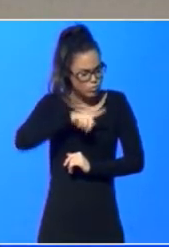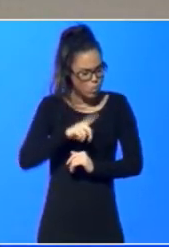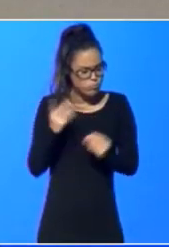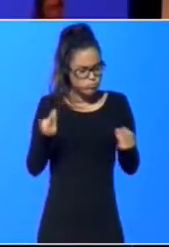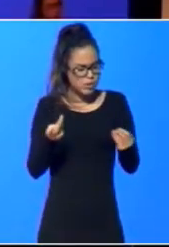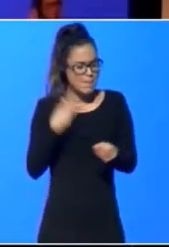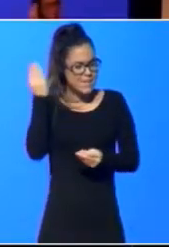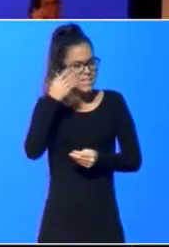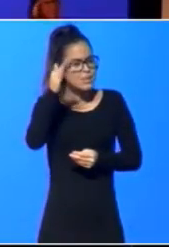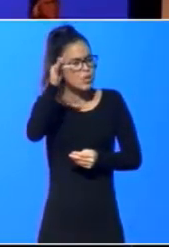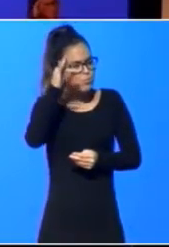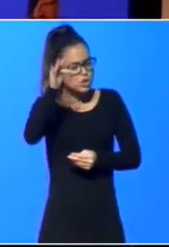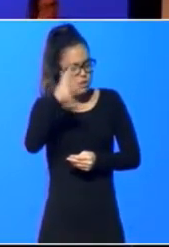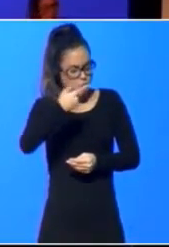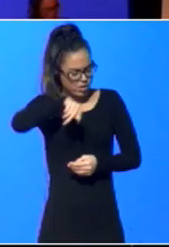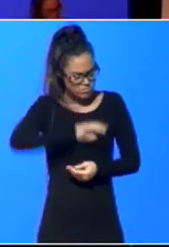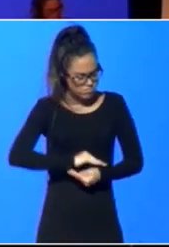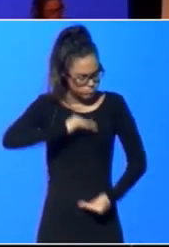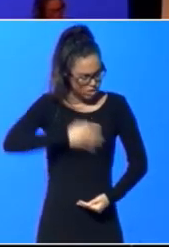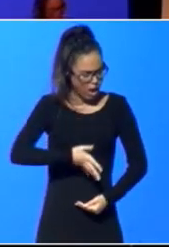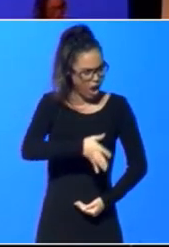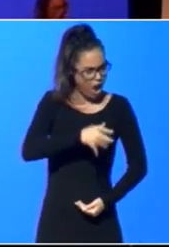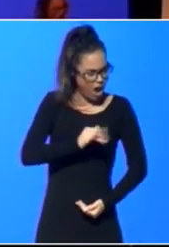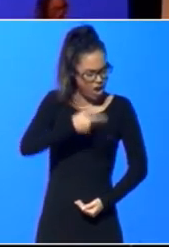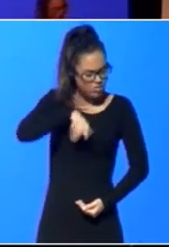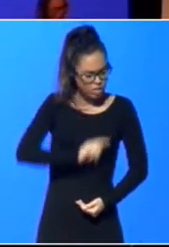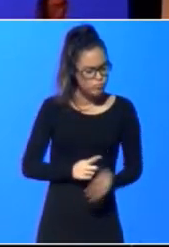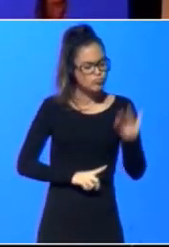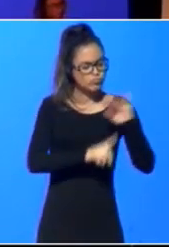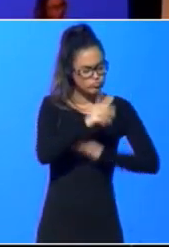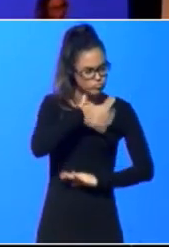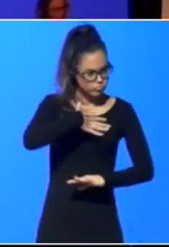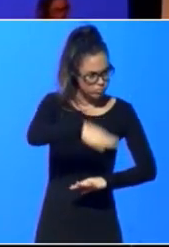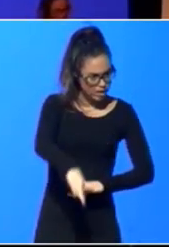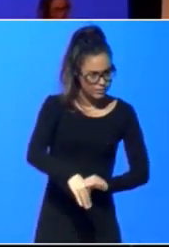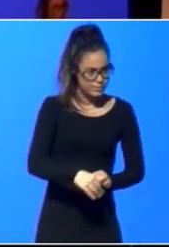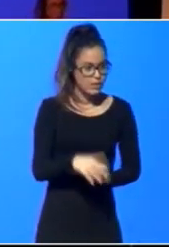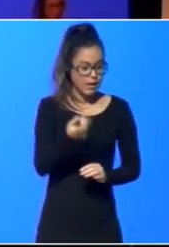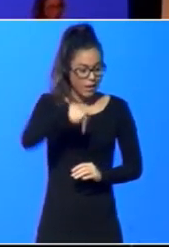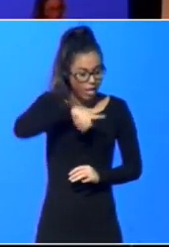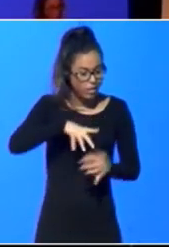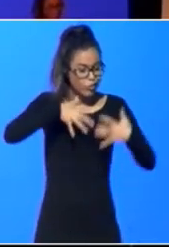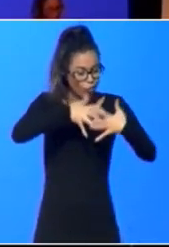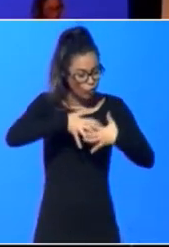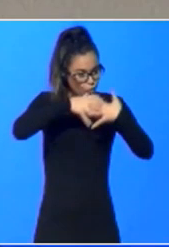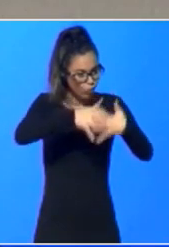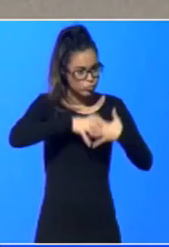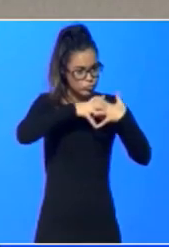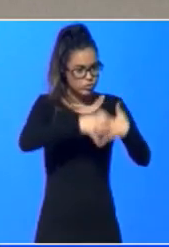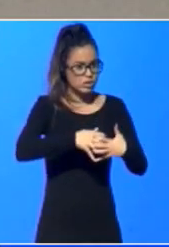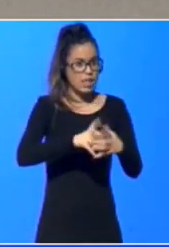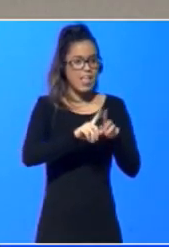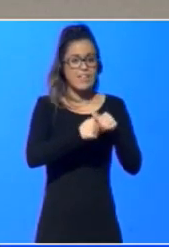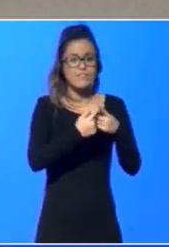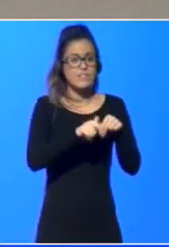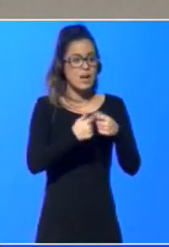capacidades, de sus posibilidades, de sus niveles de desarrollo, y que luchen por ellos. Y a las familias lo